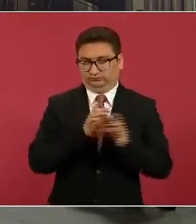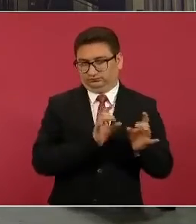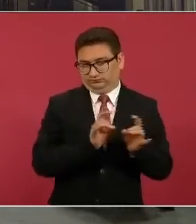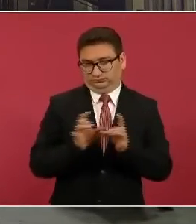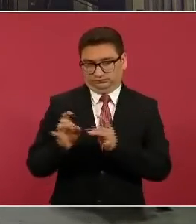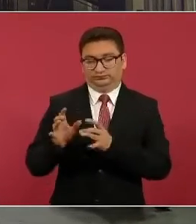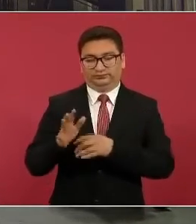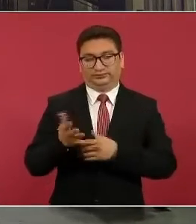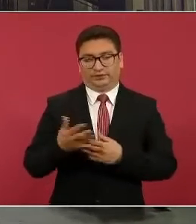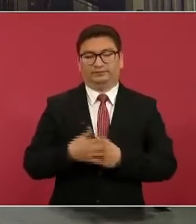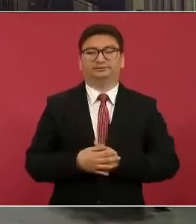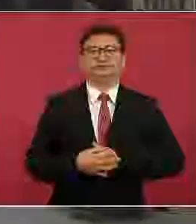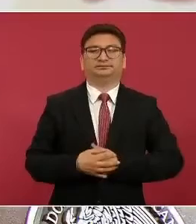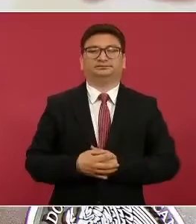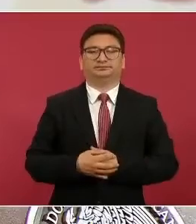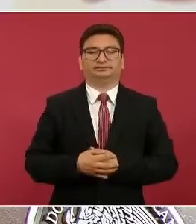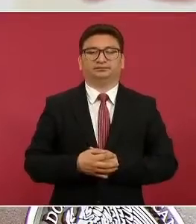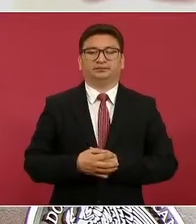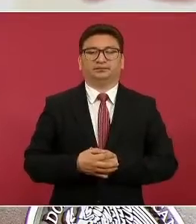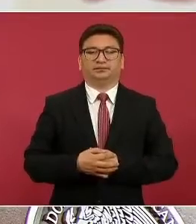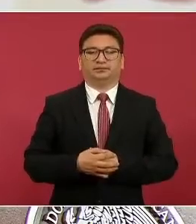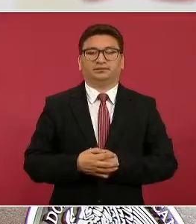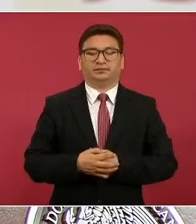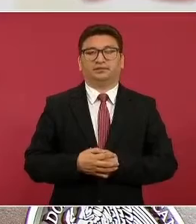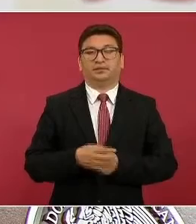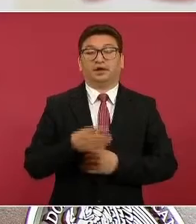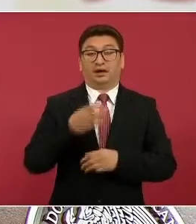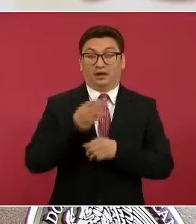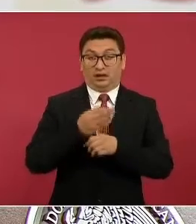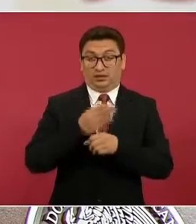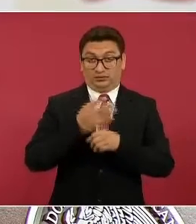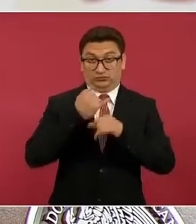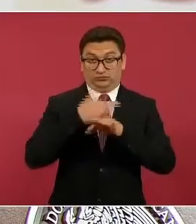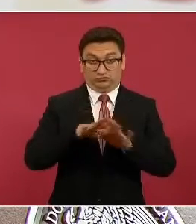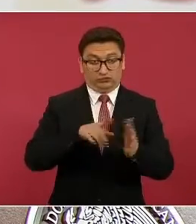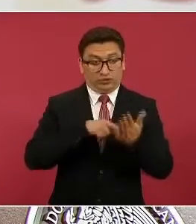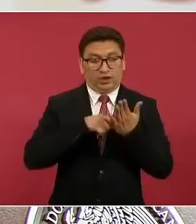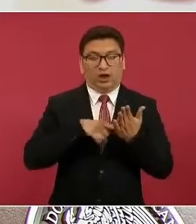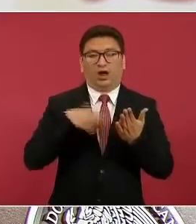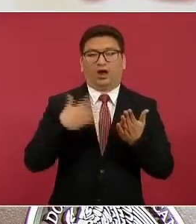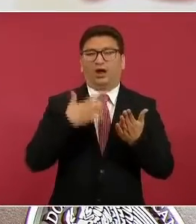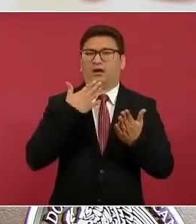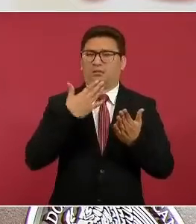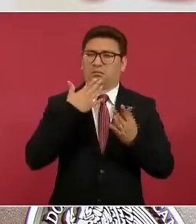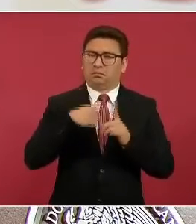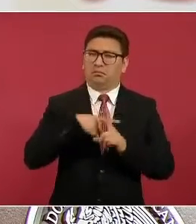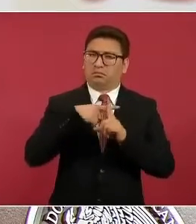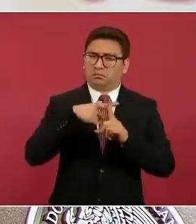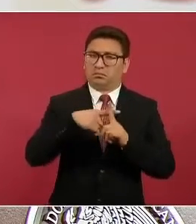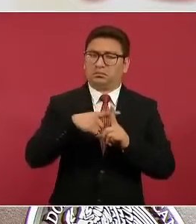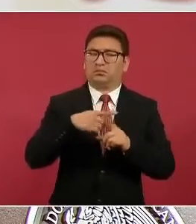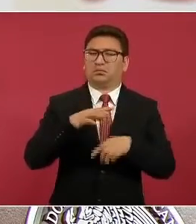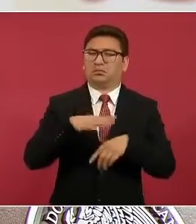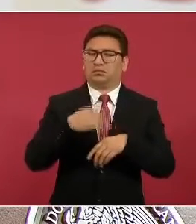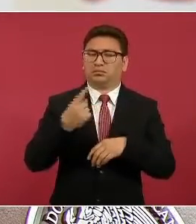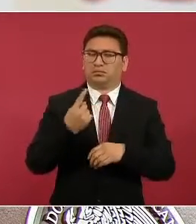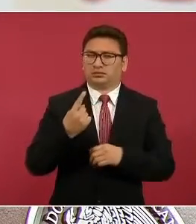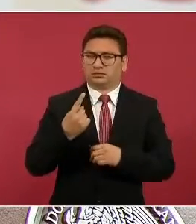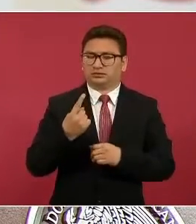Es muy favorable el reporte porque